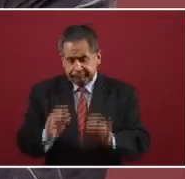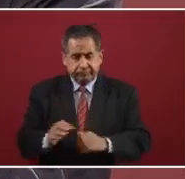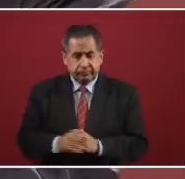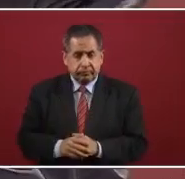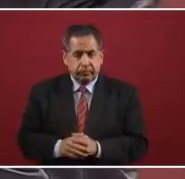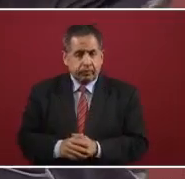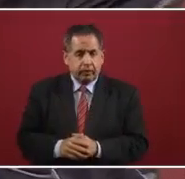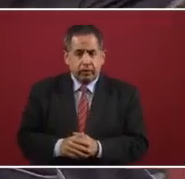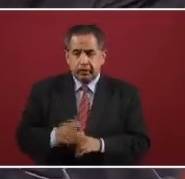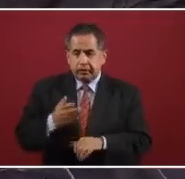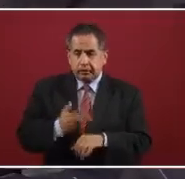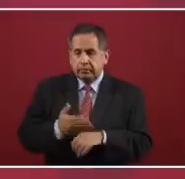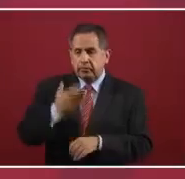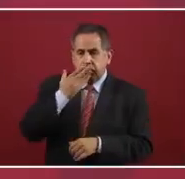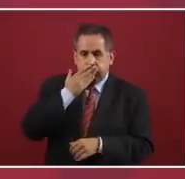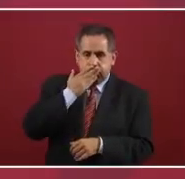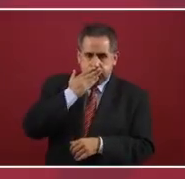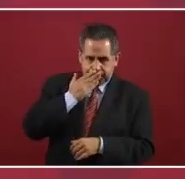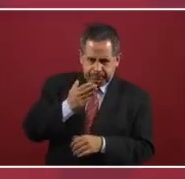Muy bien